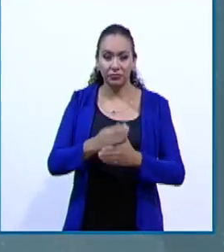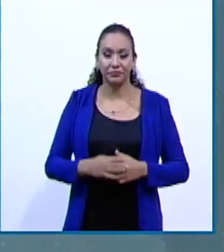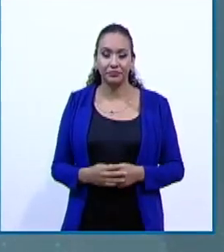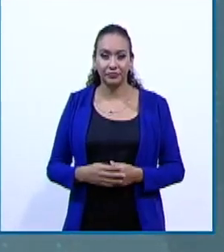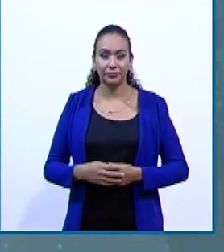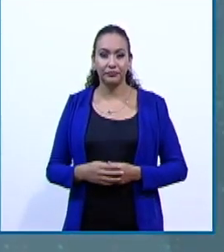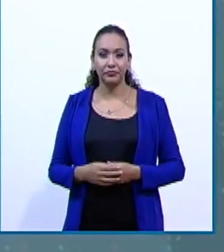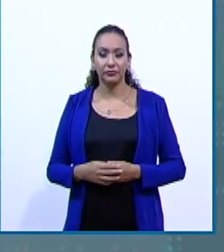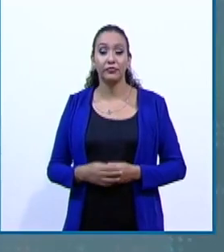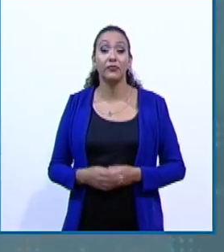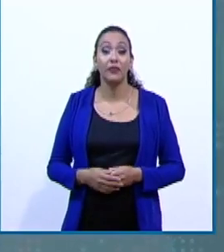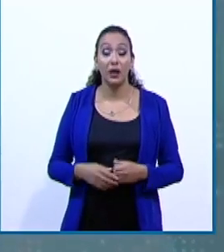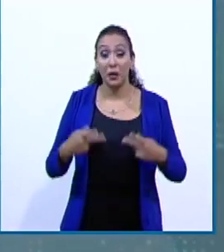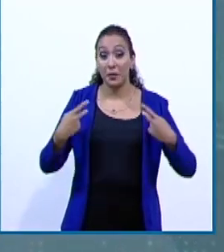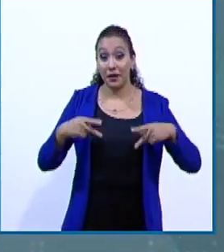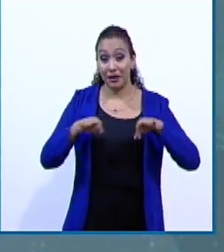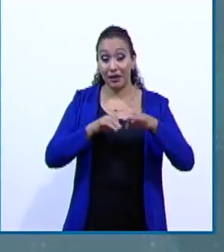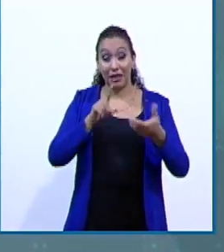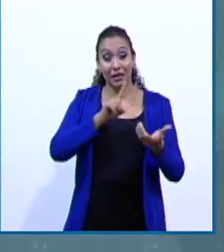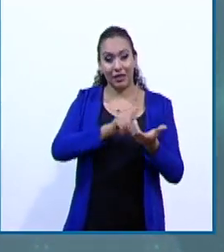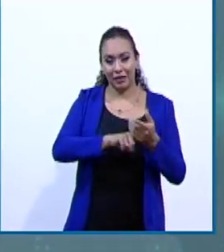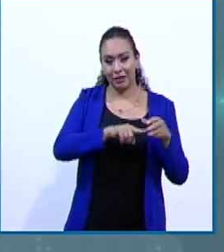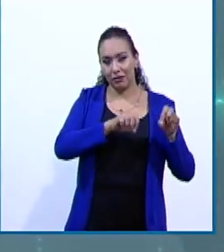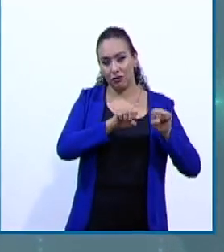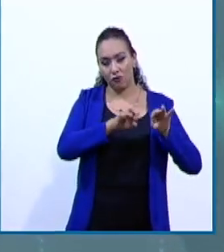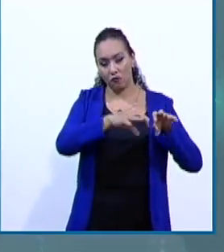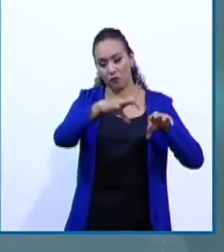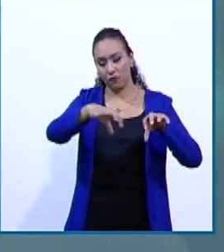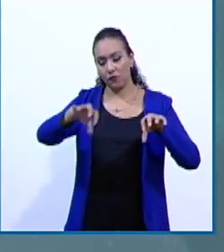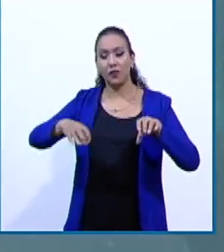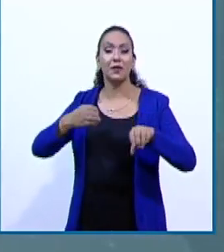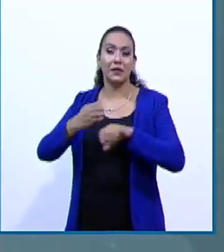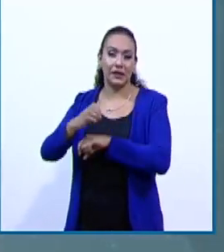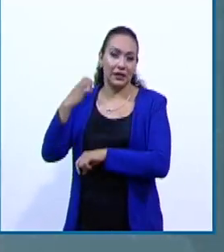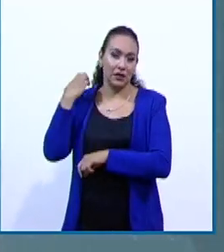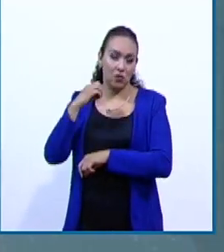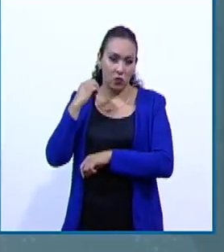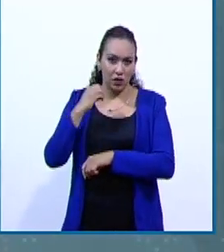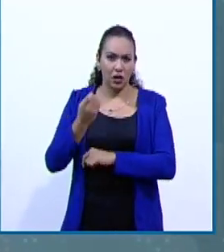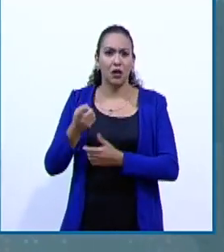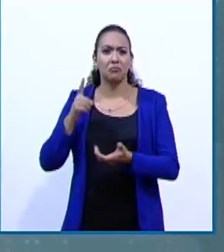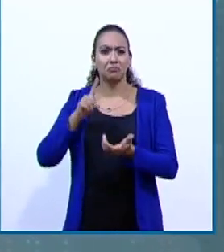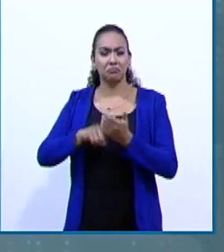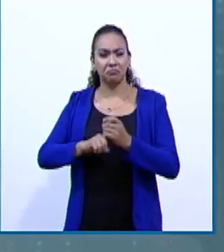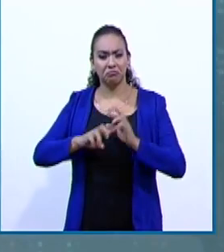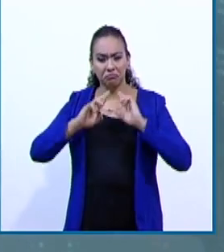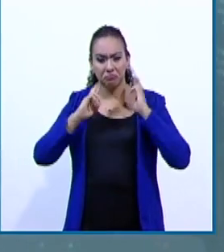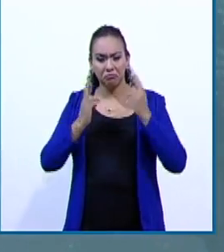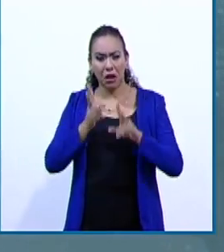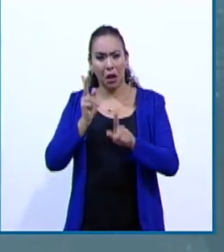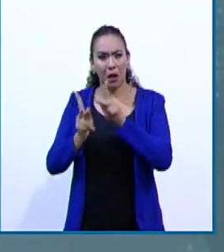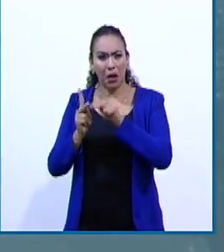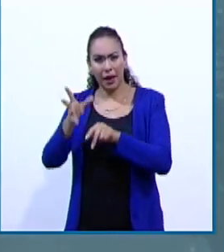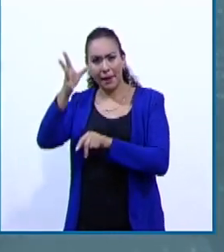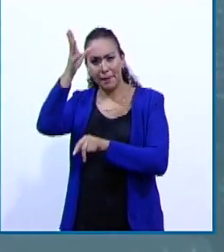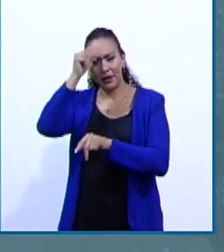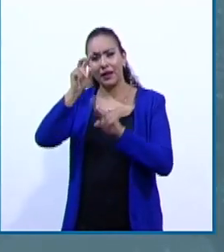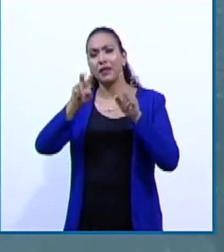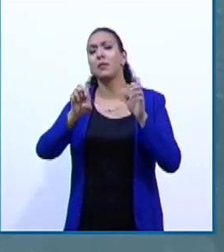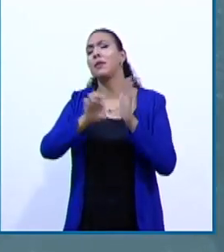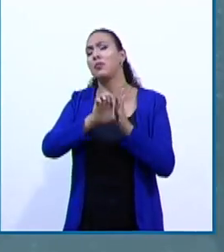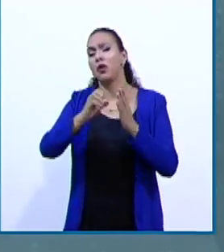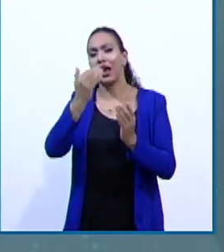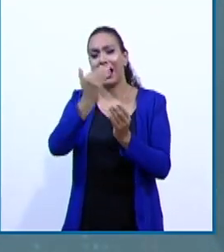Personal de diversas áreas del Poder Judicial de Oaxaca participó en la capacitación sobre el manejo de los diversos tipos de archivos que